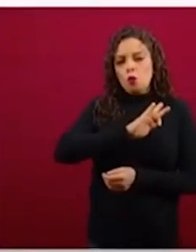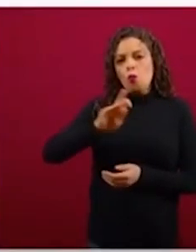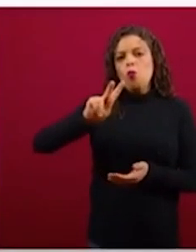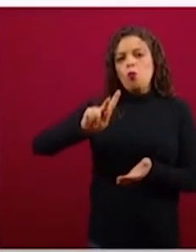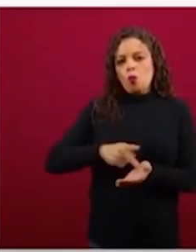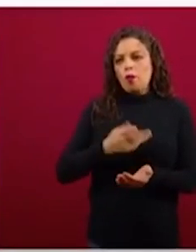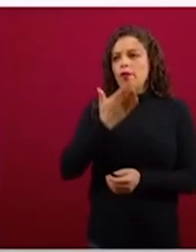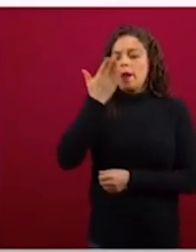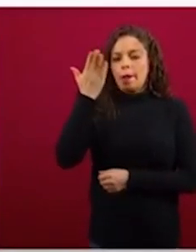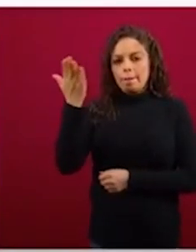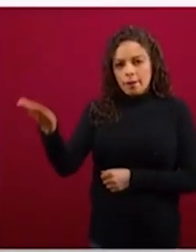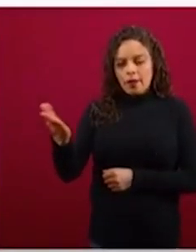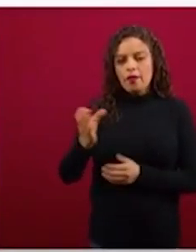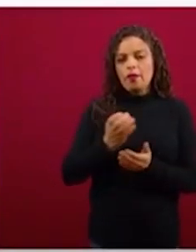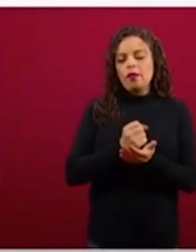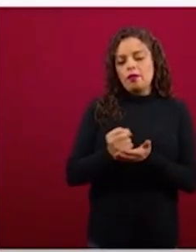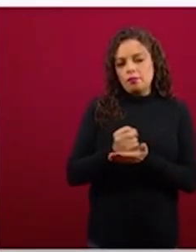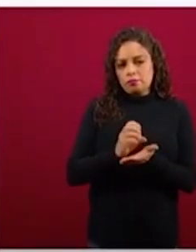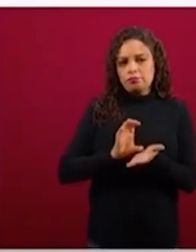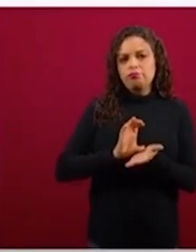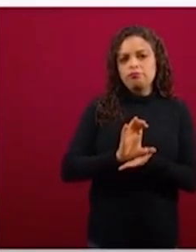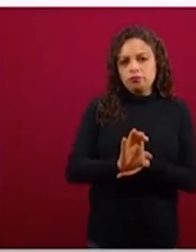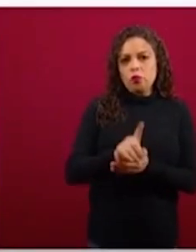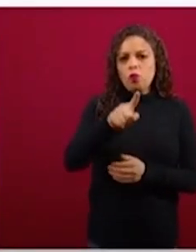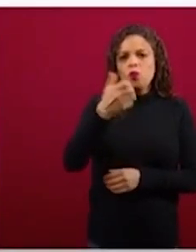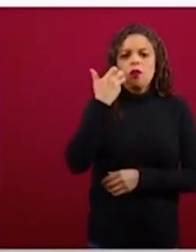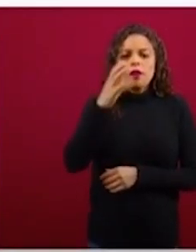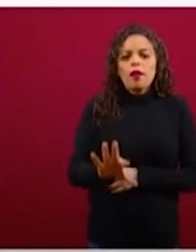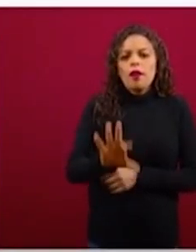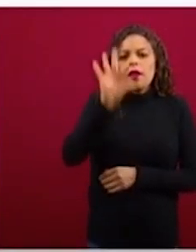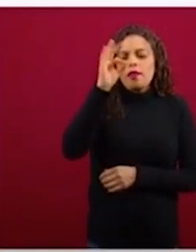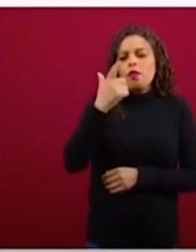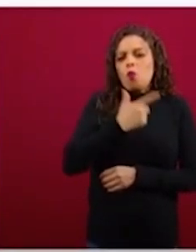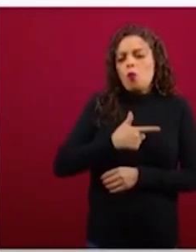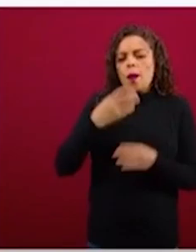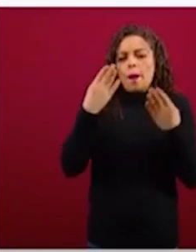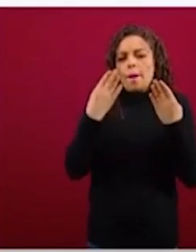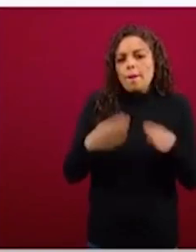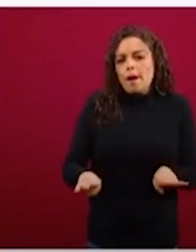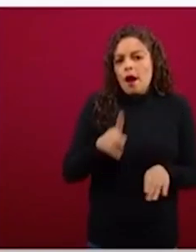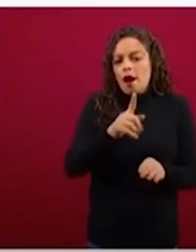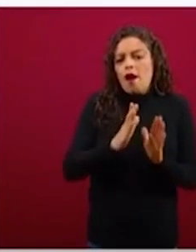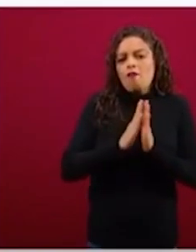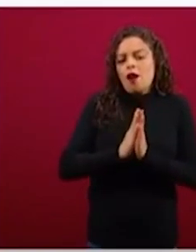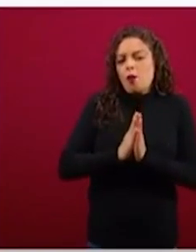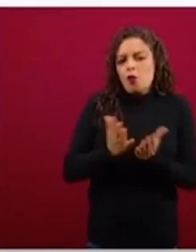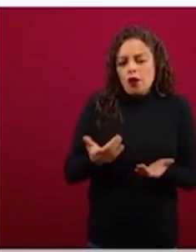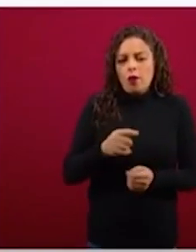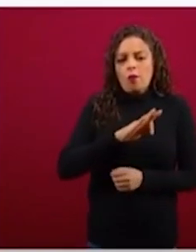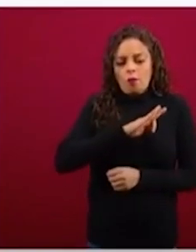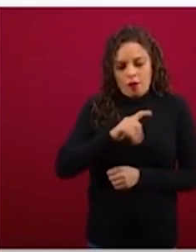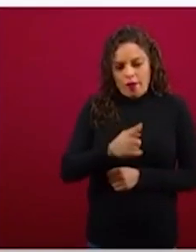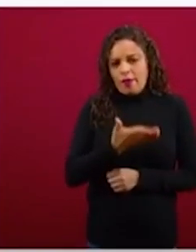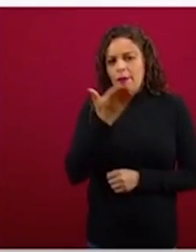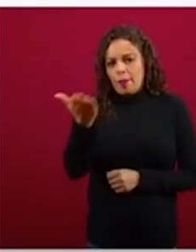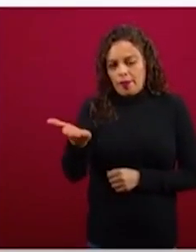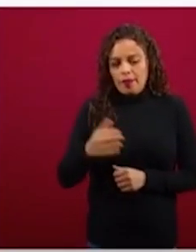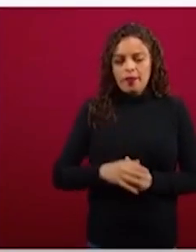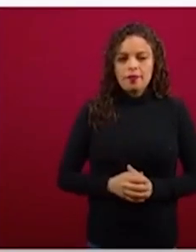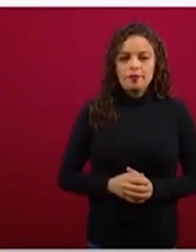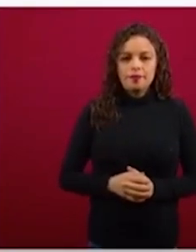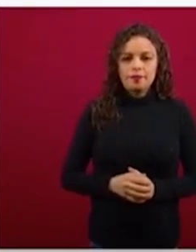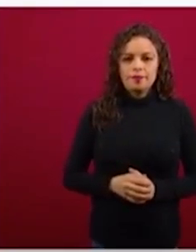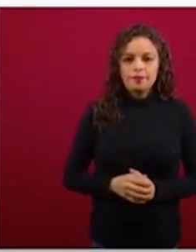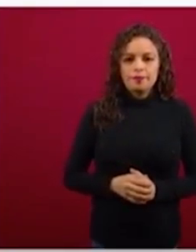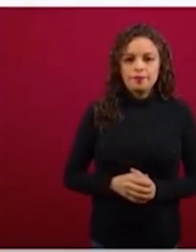con el banco de su preferencia, también el de ingresos adicionales cuando tienen, por ejemplo, un ingreso que se va